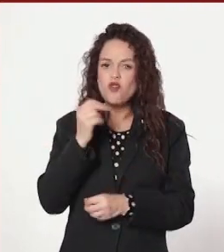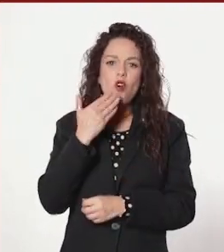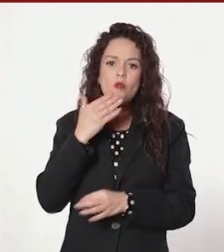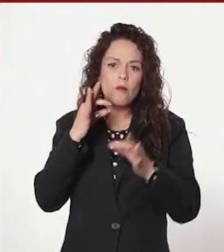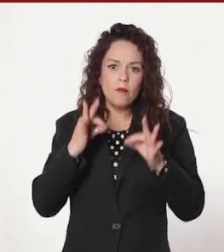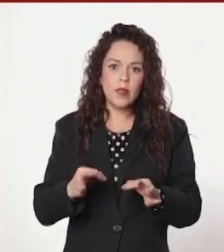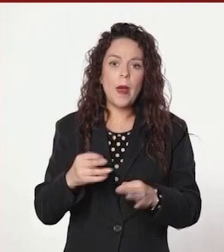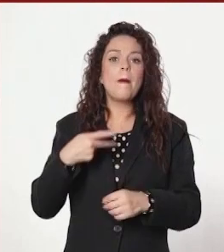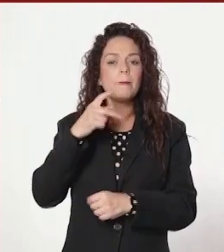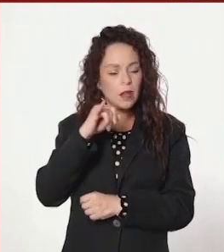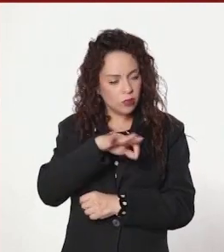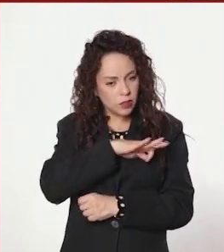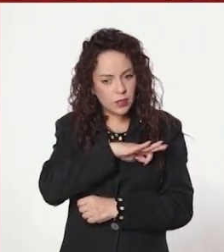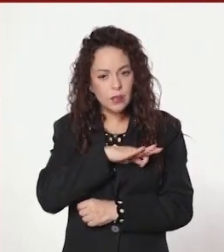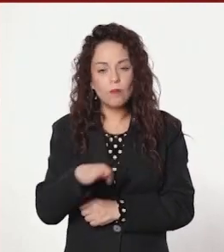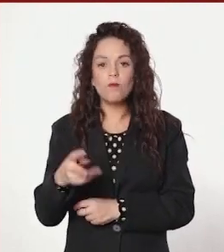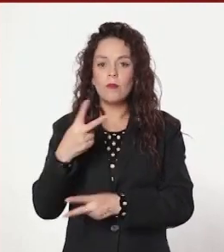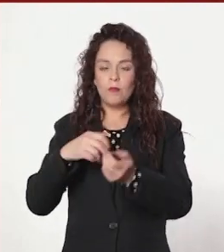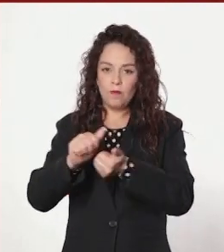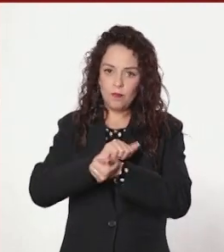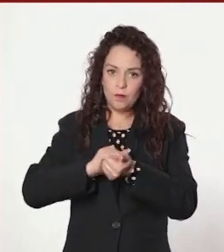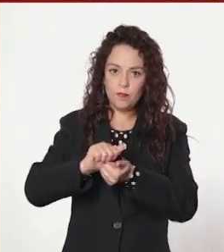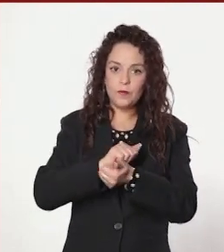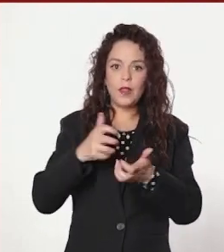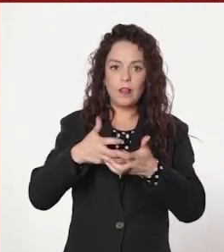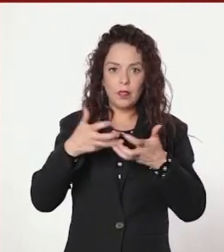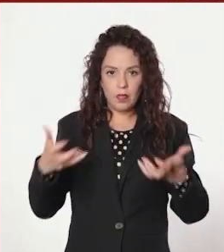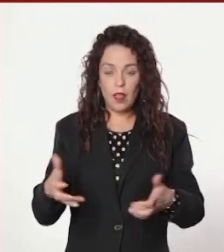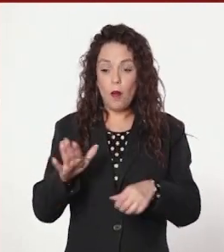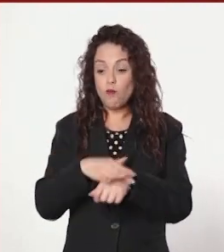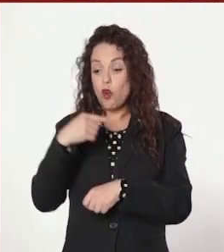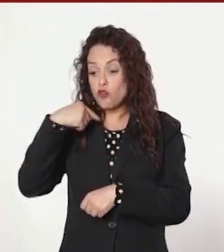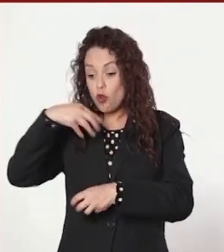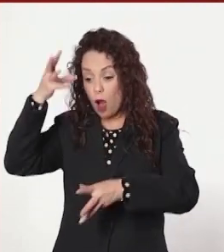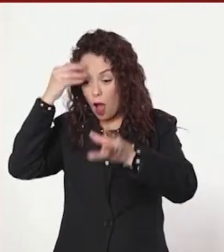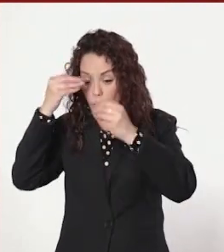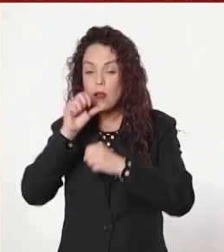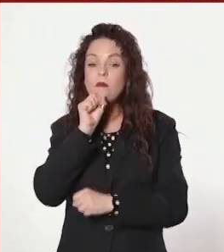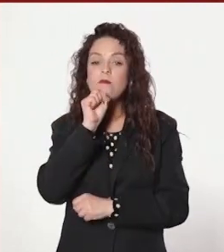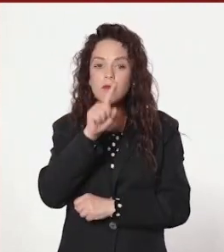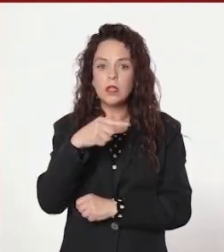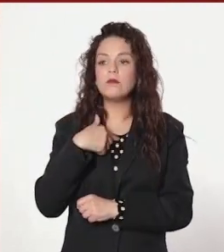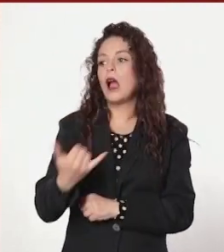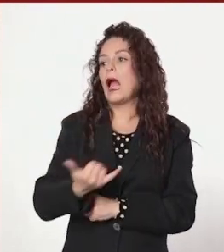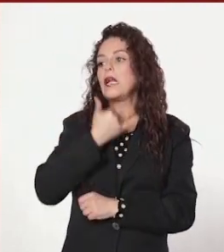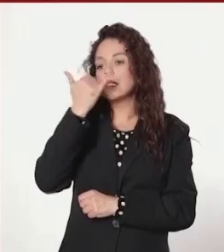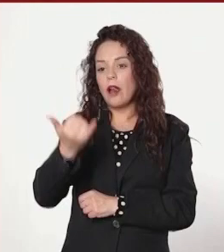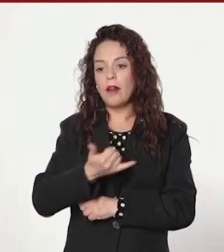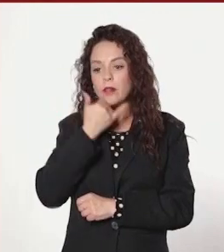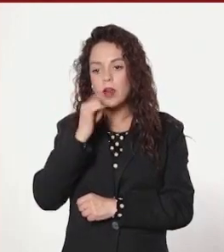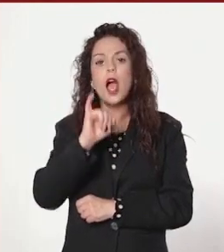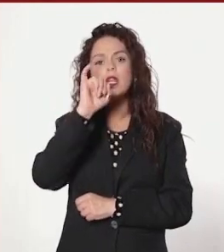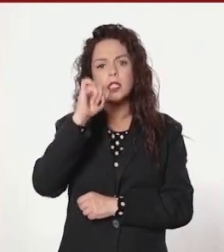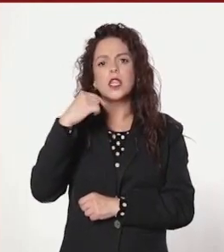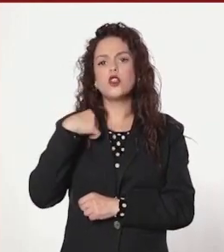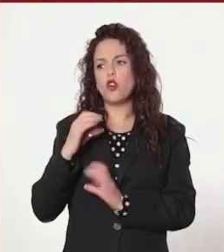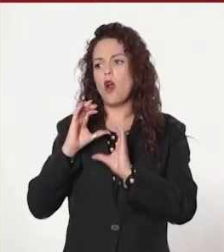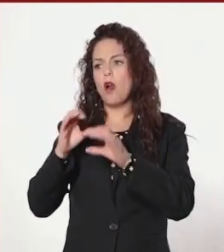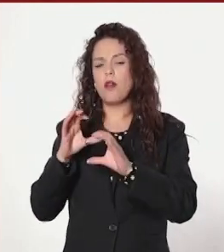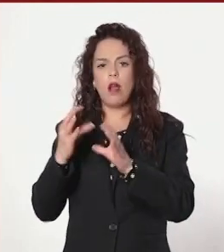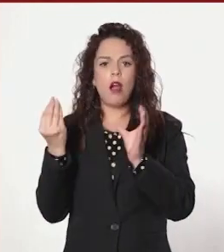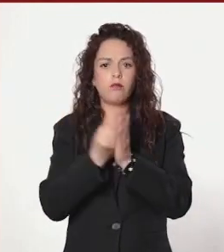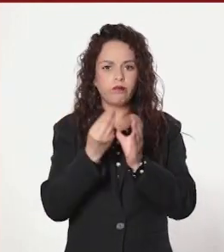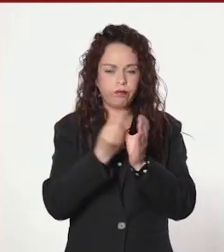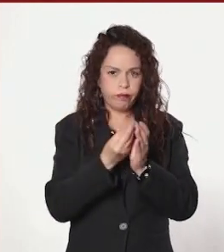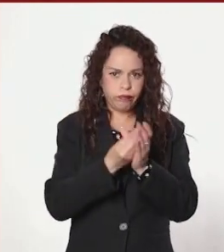en verdad. Yo les aclaro, porque yo aprendí esto de a prueba y error. Por supuesto, me he metido a talleres, pero yo no soy agrónoma,